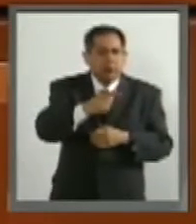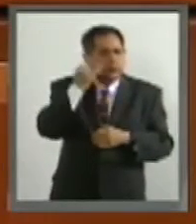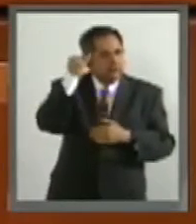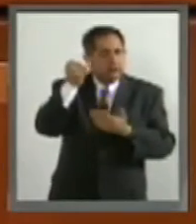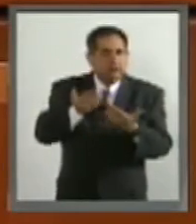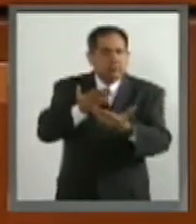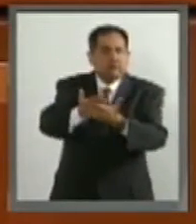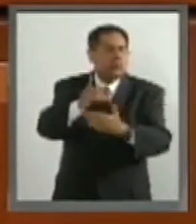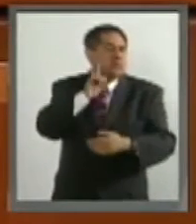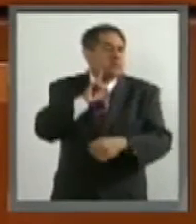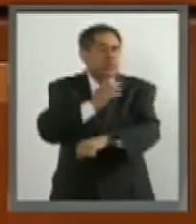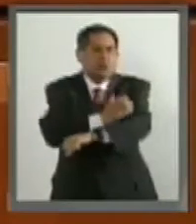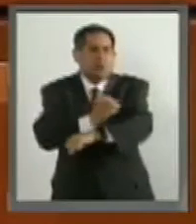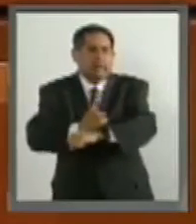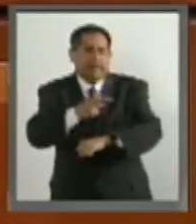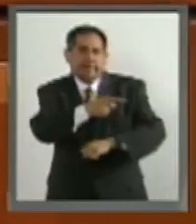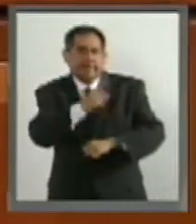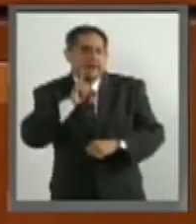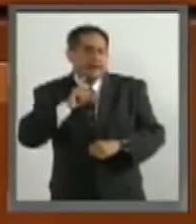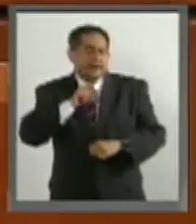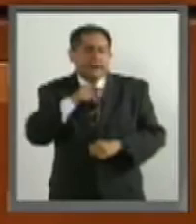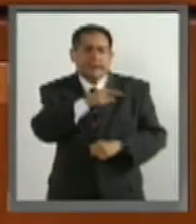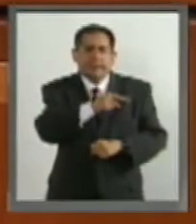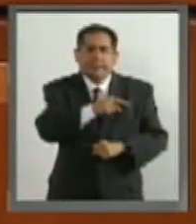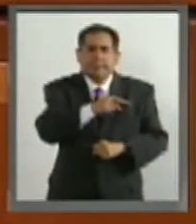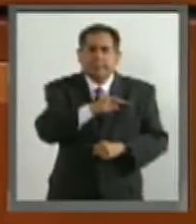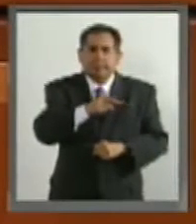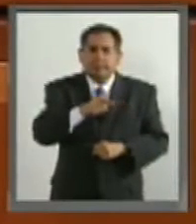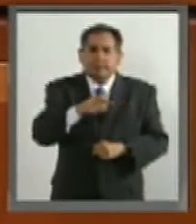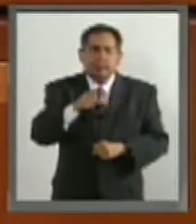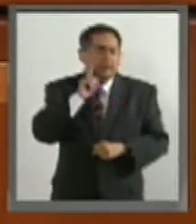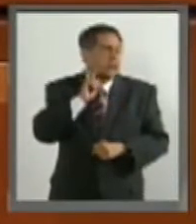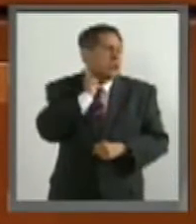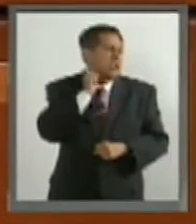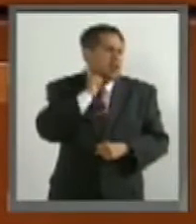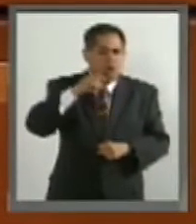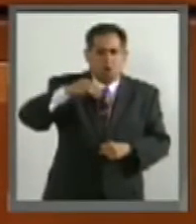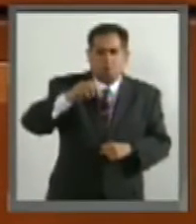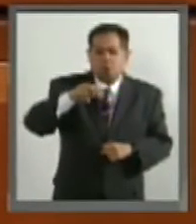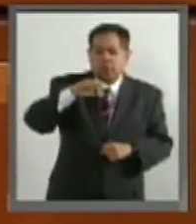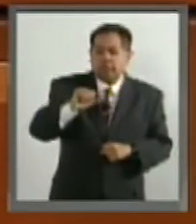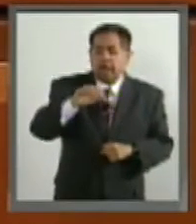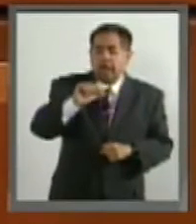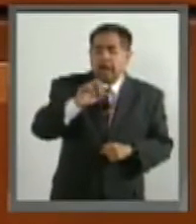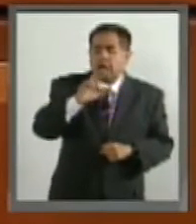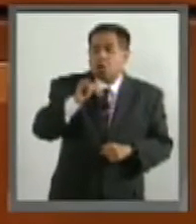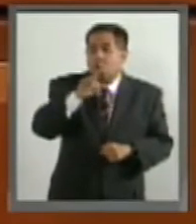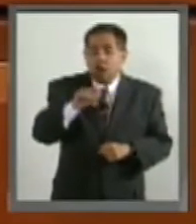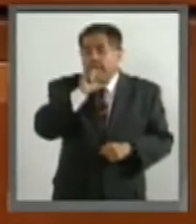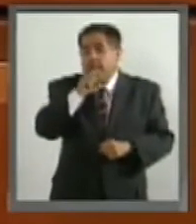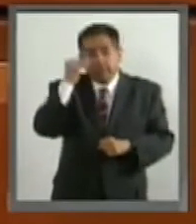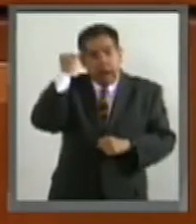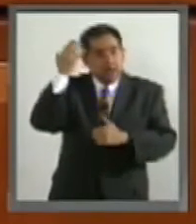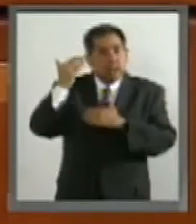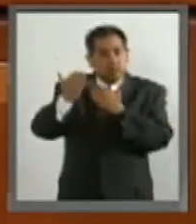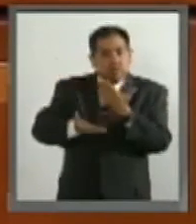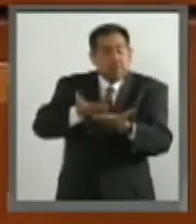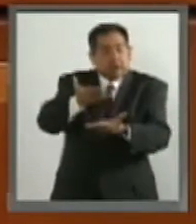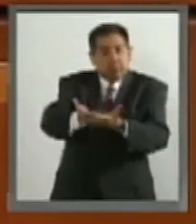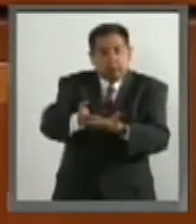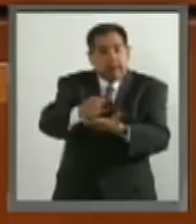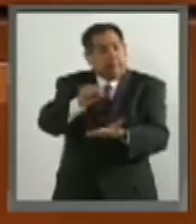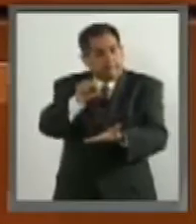de nuestra compañera la senadora Mónica Arriola, que en su momento también presentó una